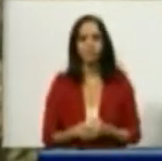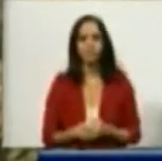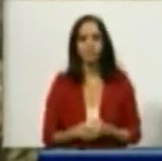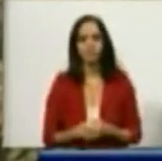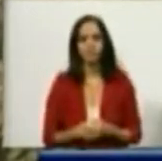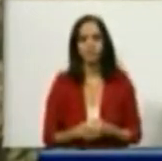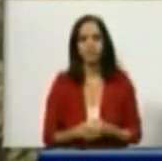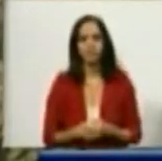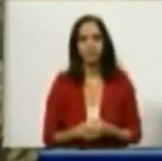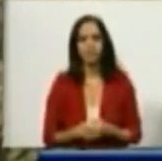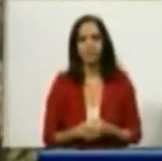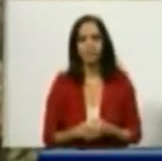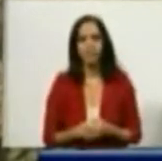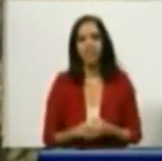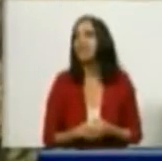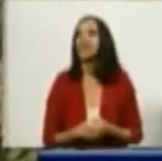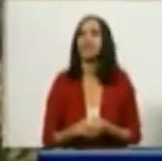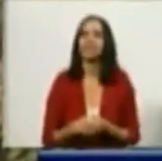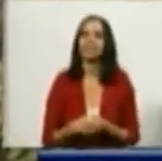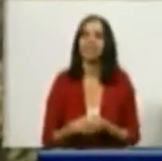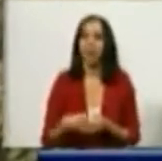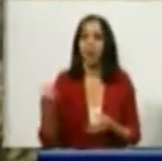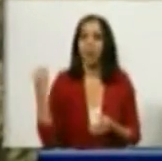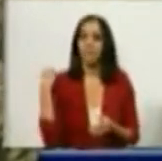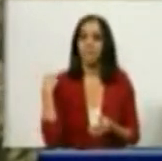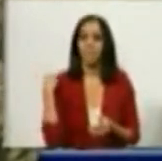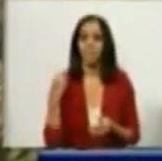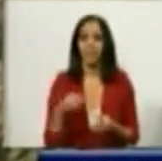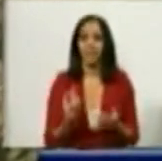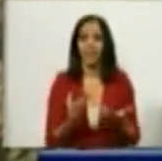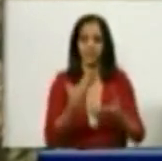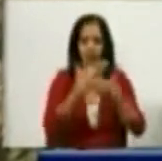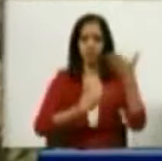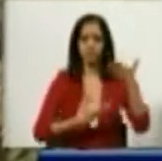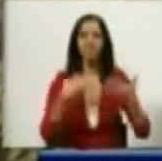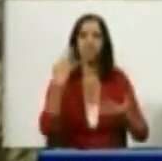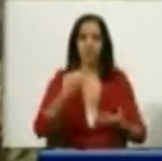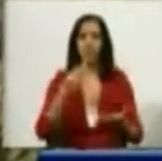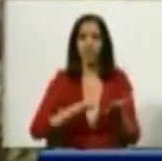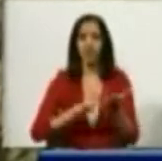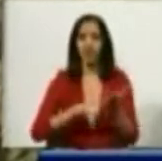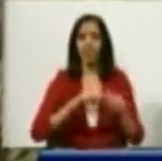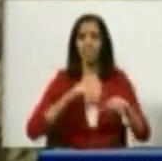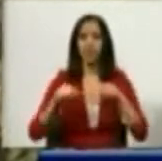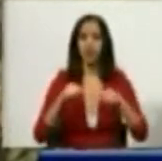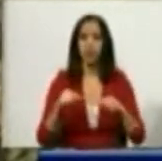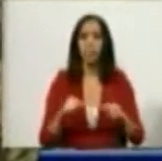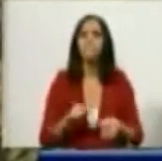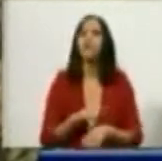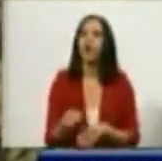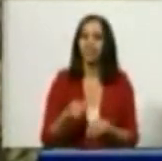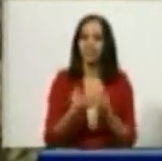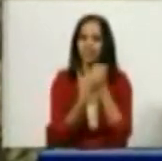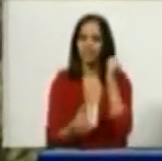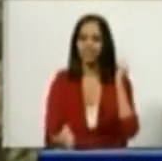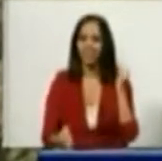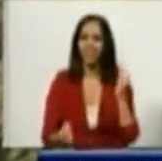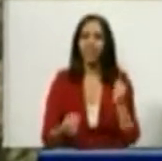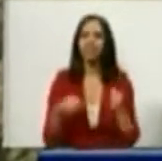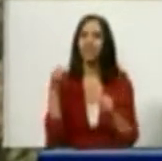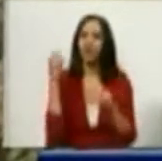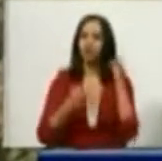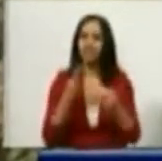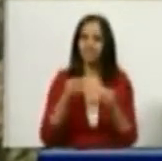Esto sí es una el patriota pica pica Esto sí es una verdadera dictadura señores por órdenes el prófugo y la justicia venezolana Julio Borges